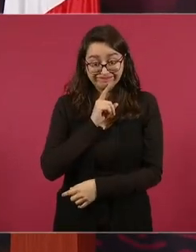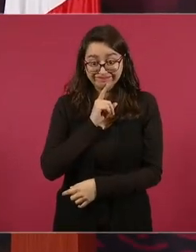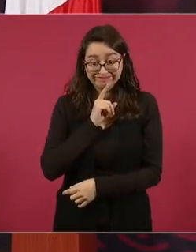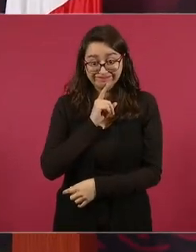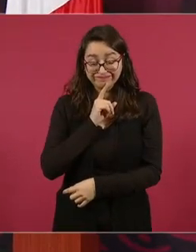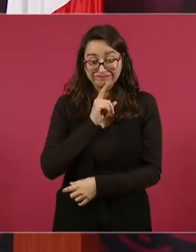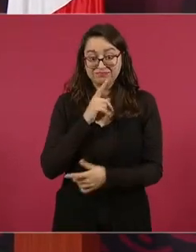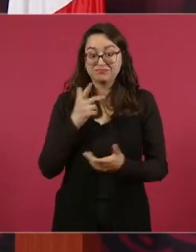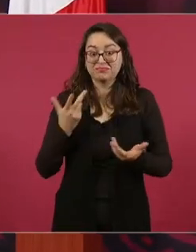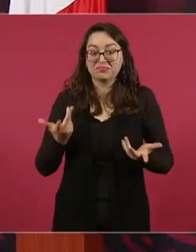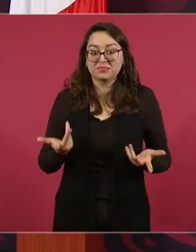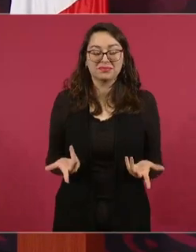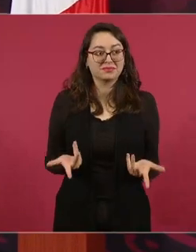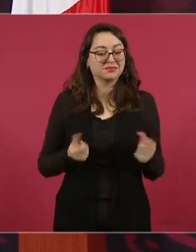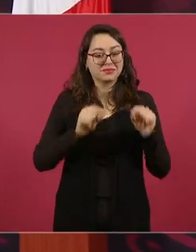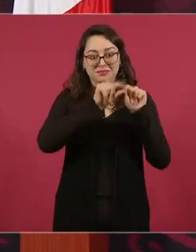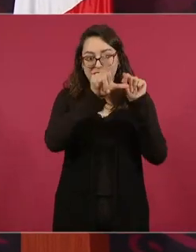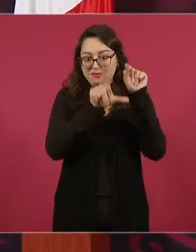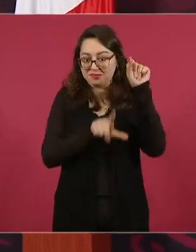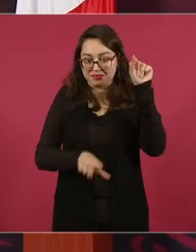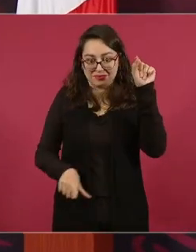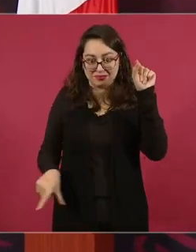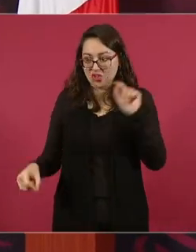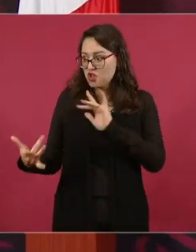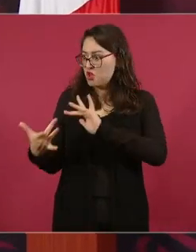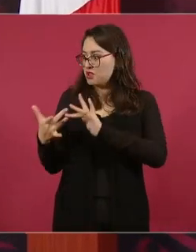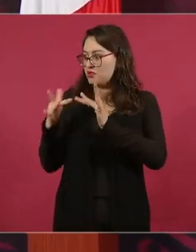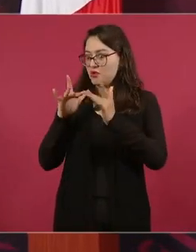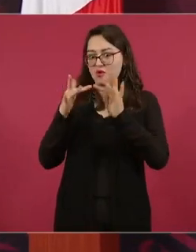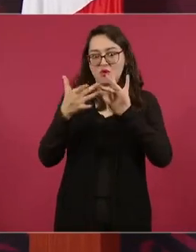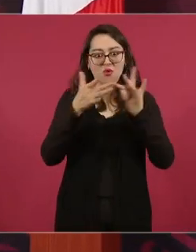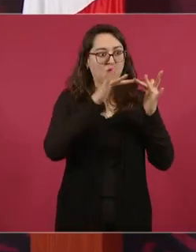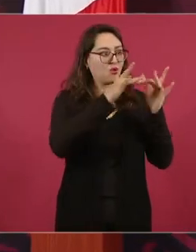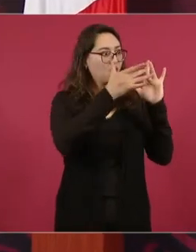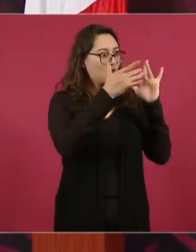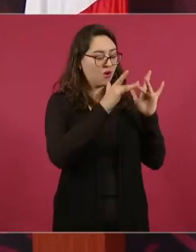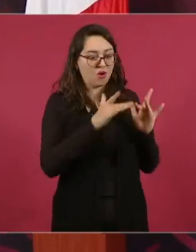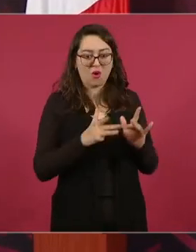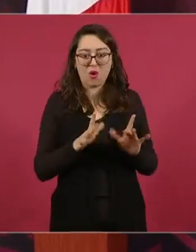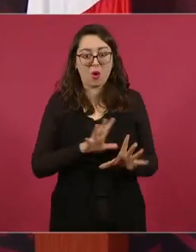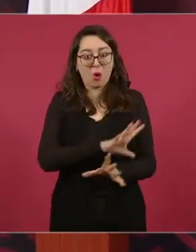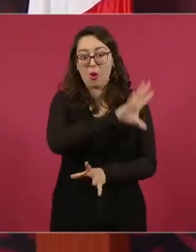en todo México a nivel nacional.